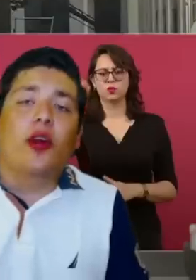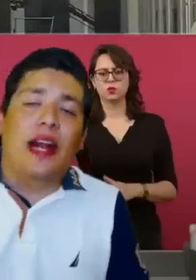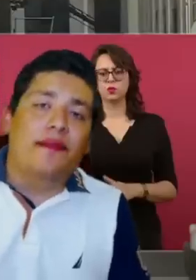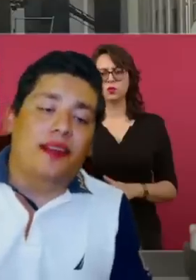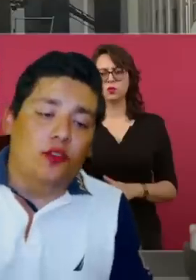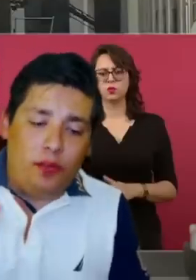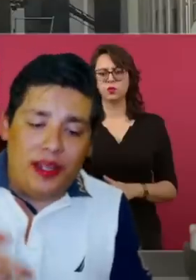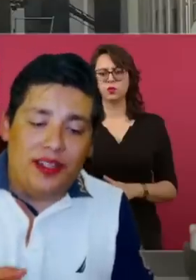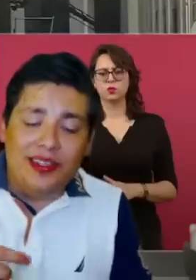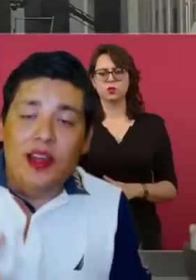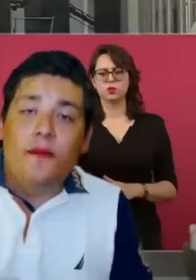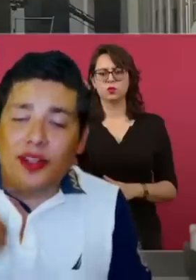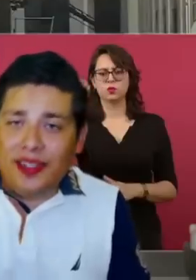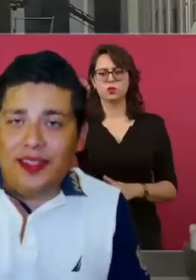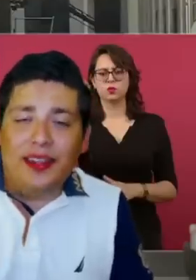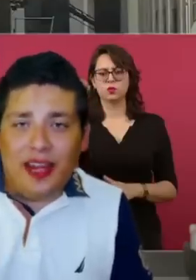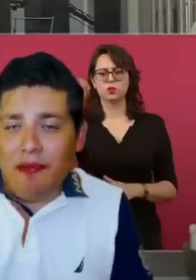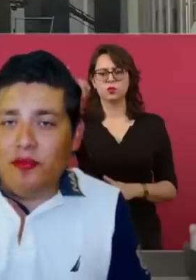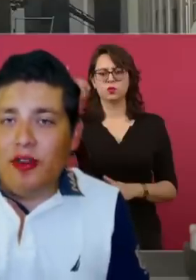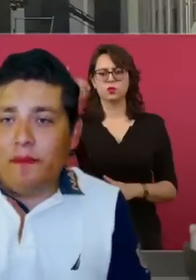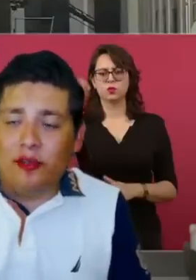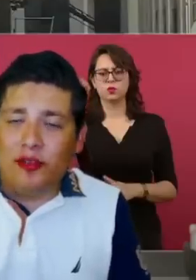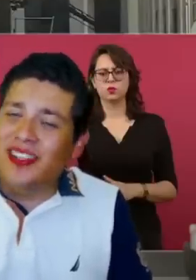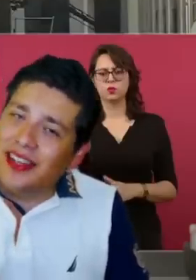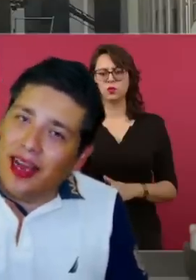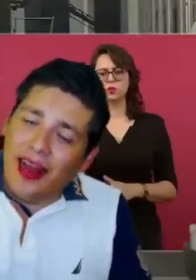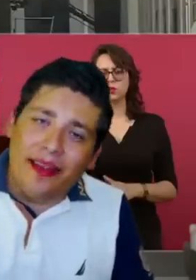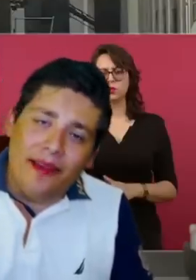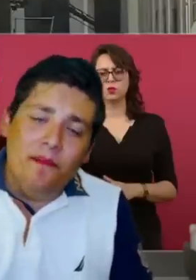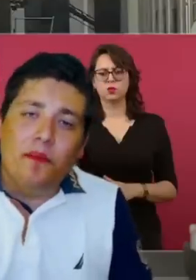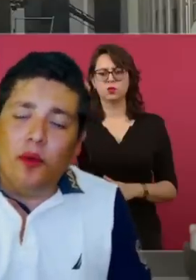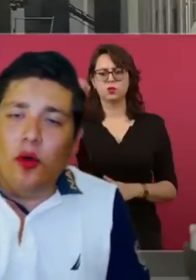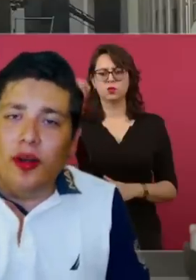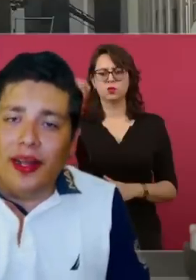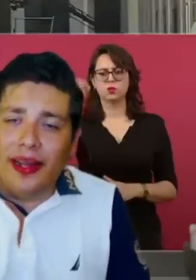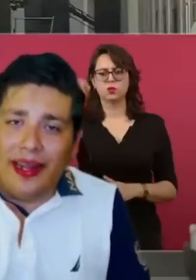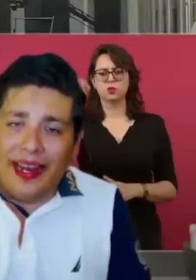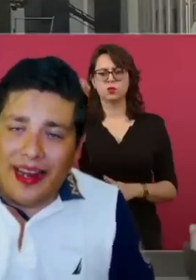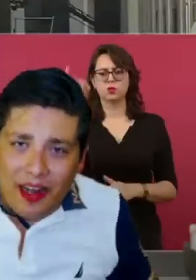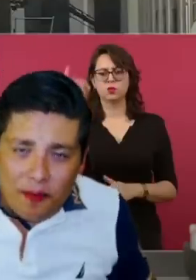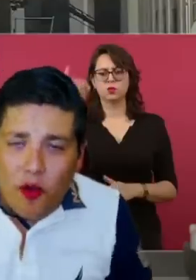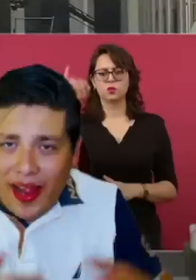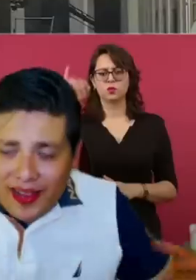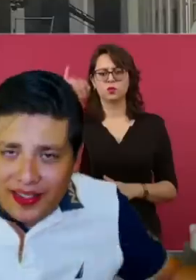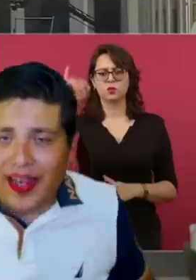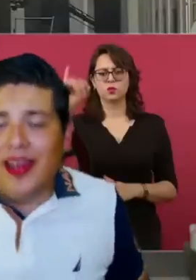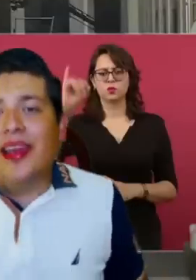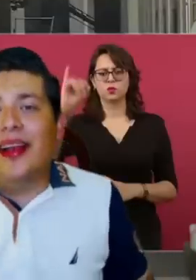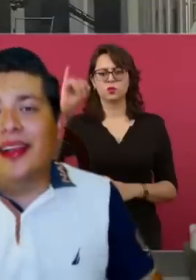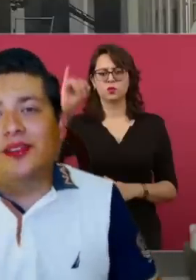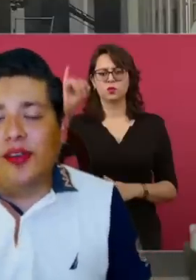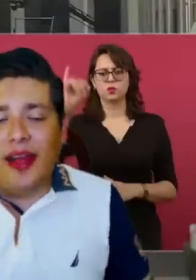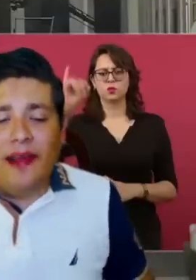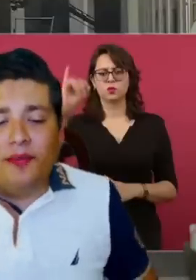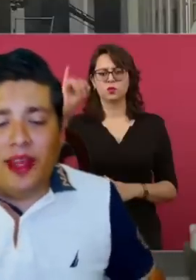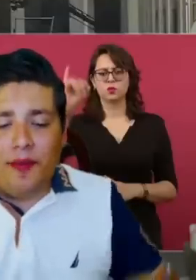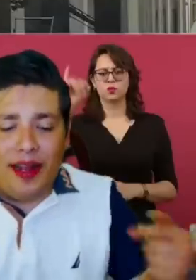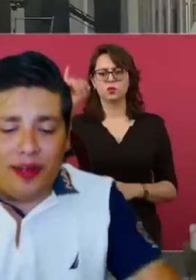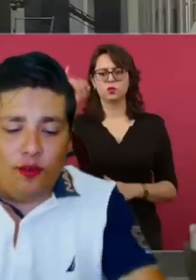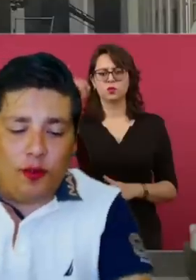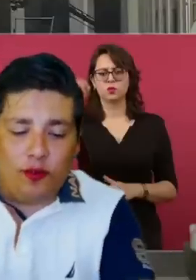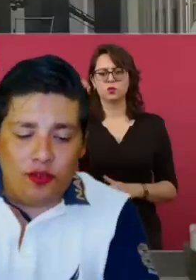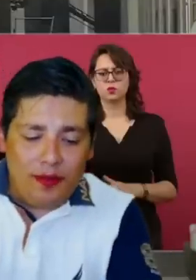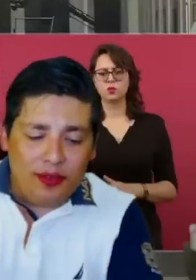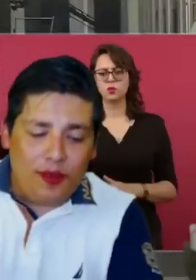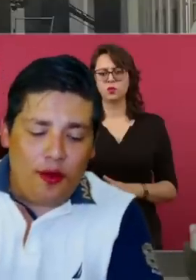generó grandes sospechas, porque se trataba de una persona señalada por generar violencia en la zona de